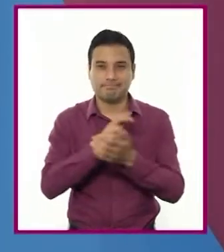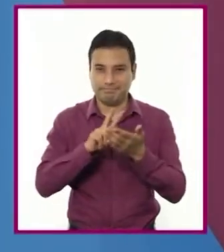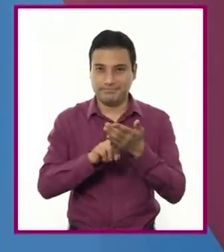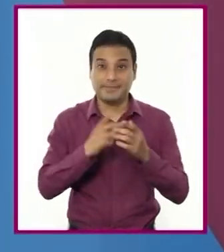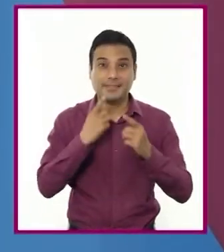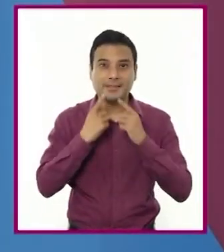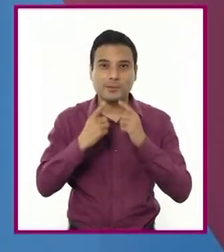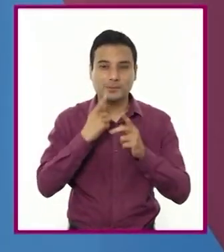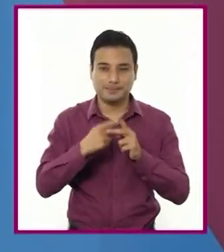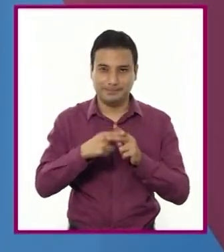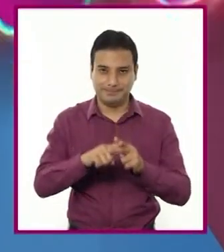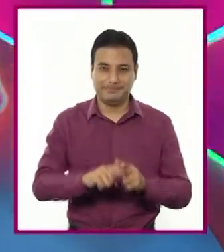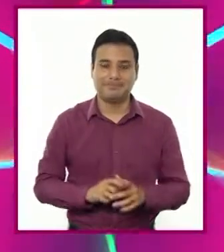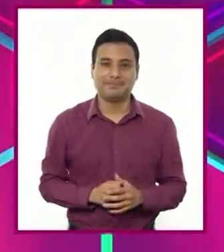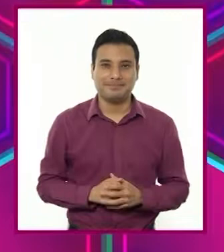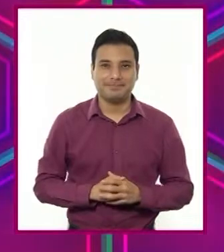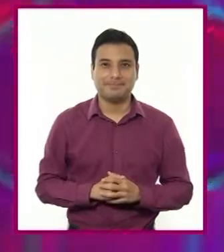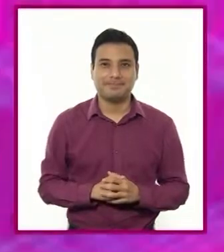Diálogo. ¡Comenzamos!